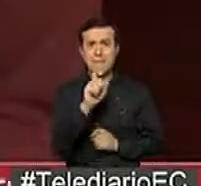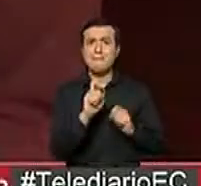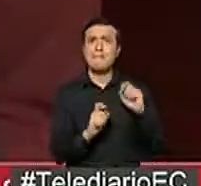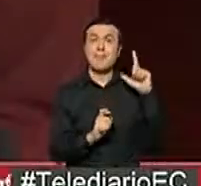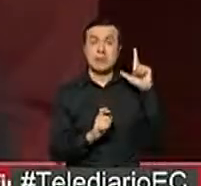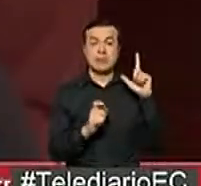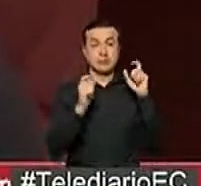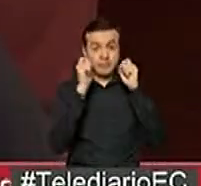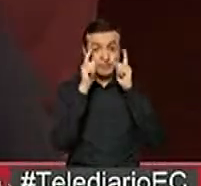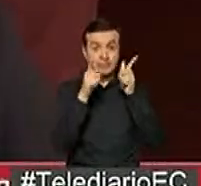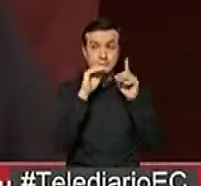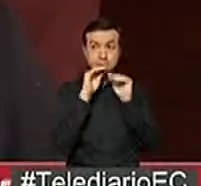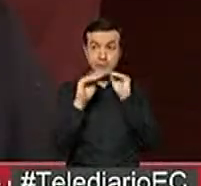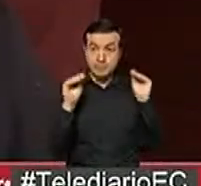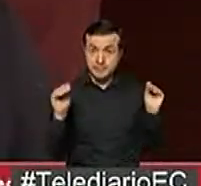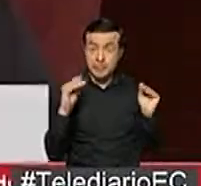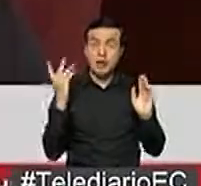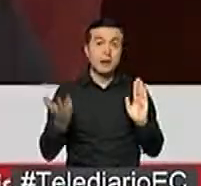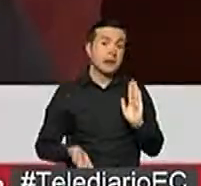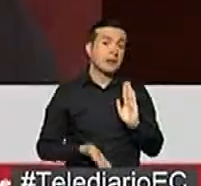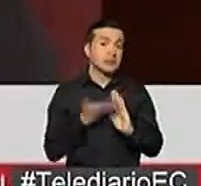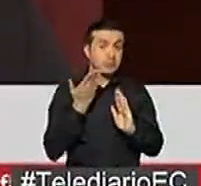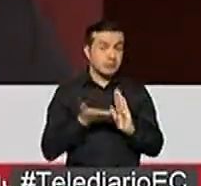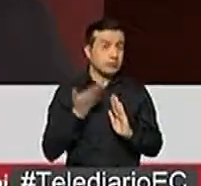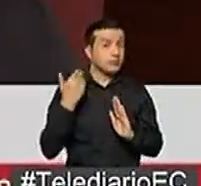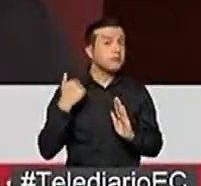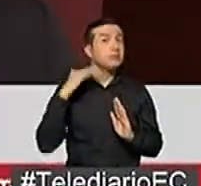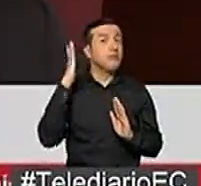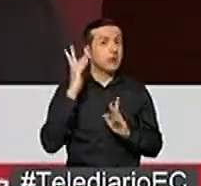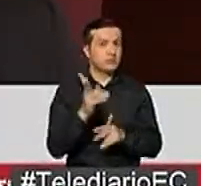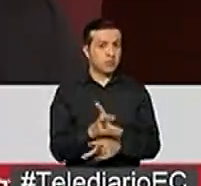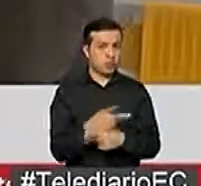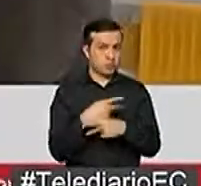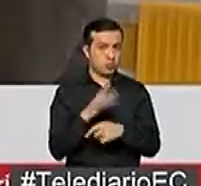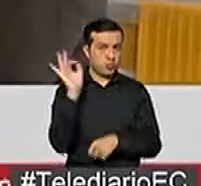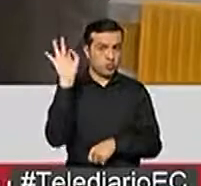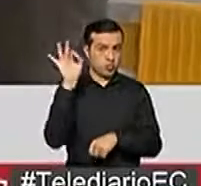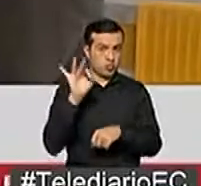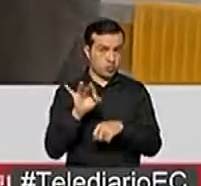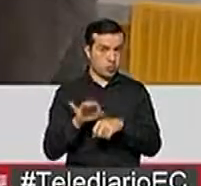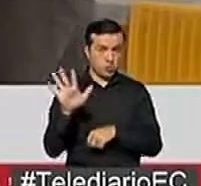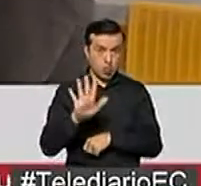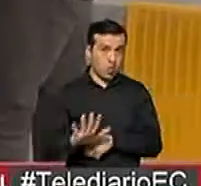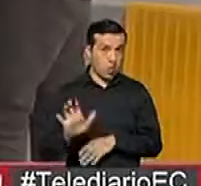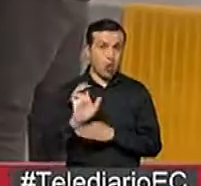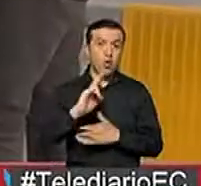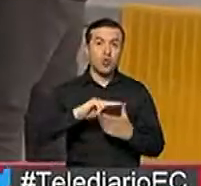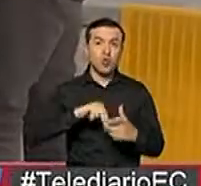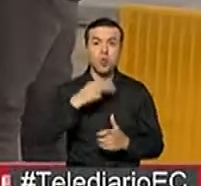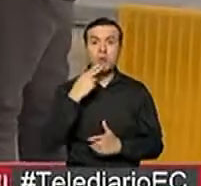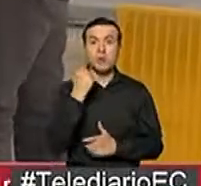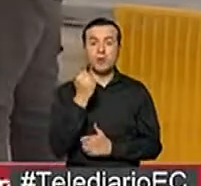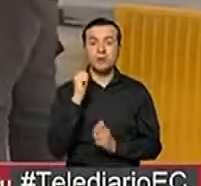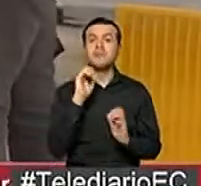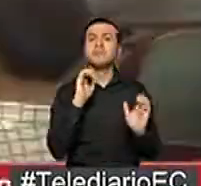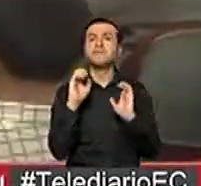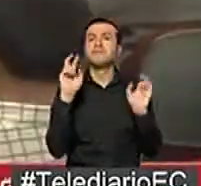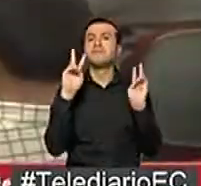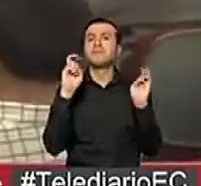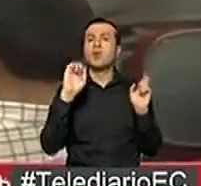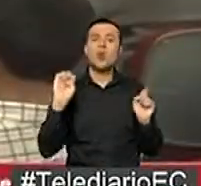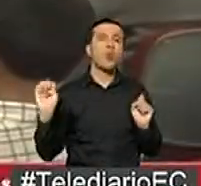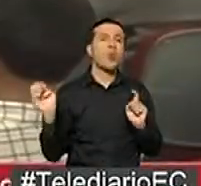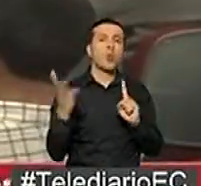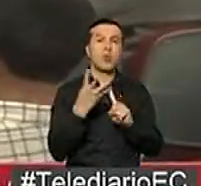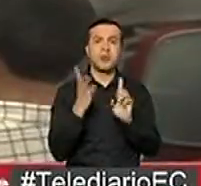un llamado de atención a aumentar e incrementar la producción interna. Estos y otros temas fueron abordados en el cuarto